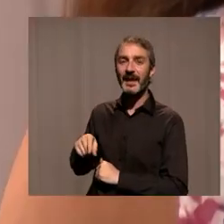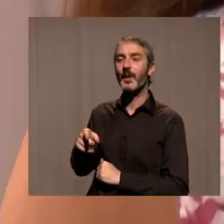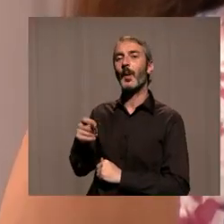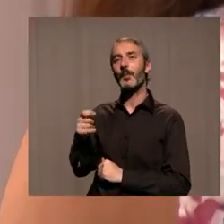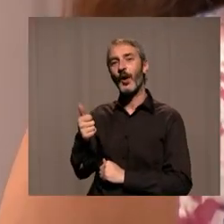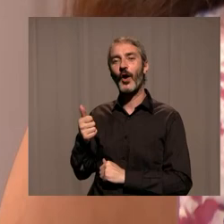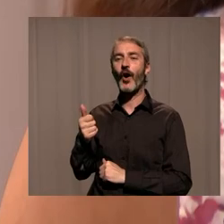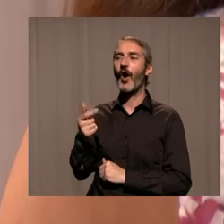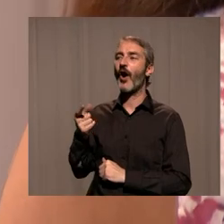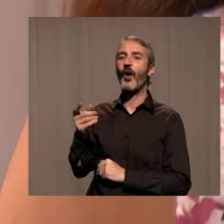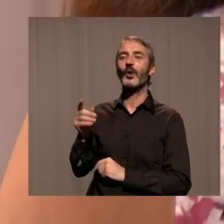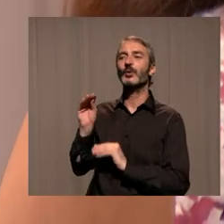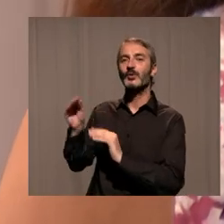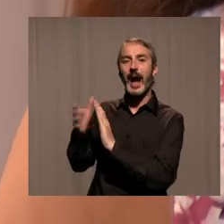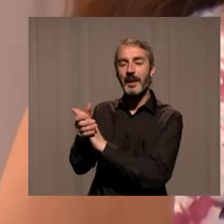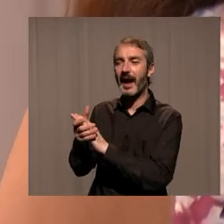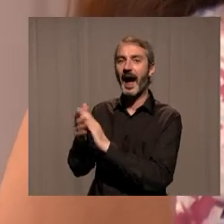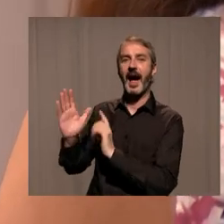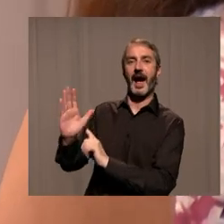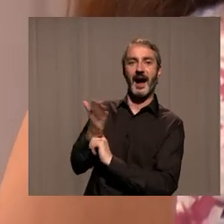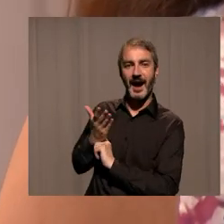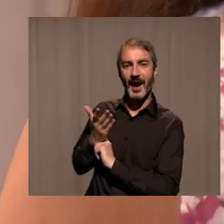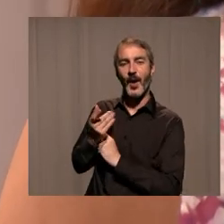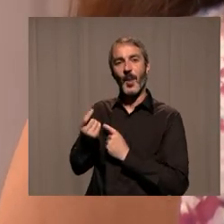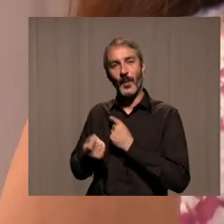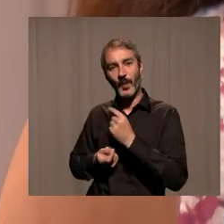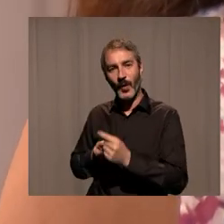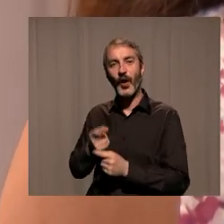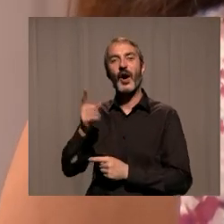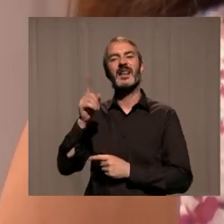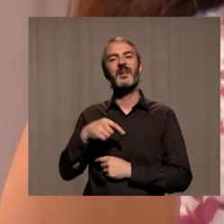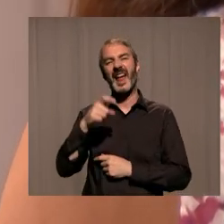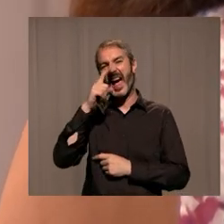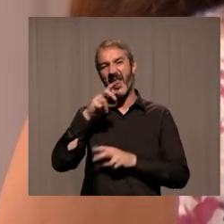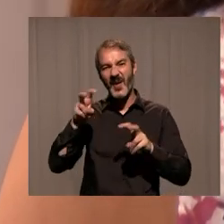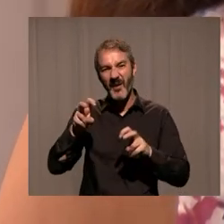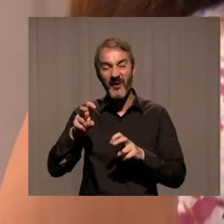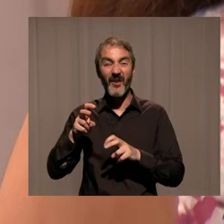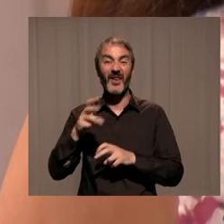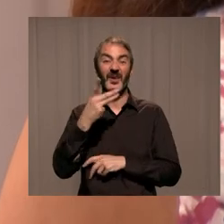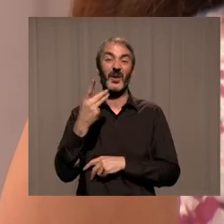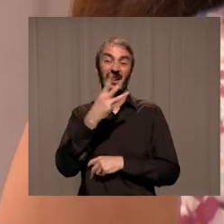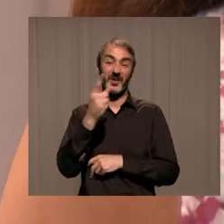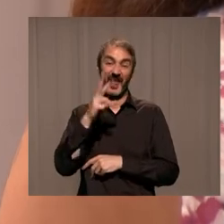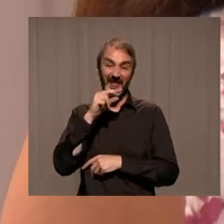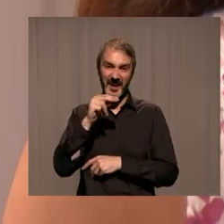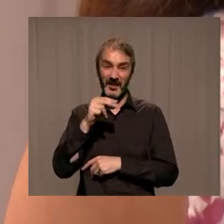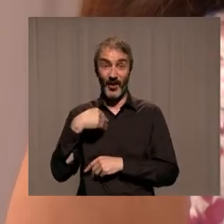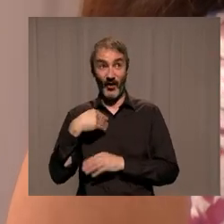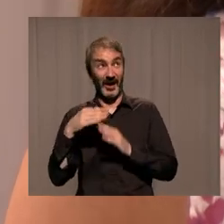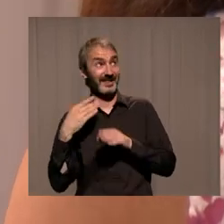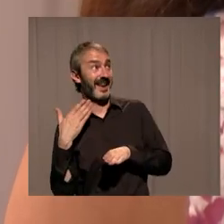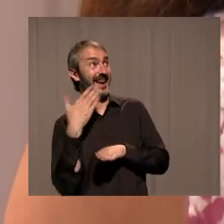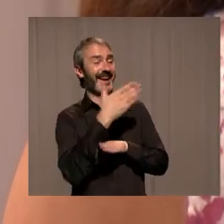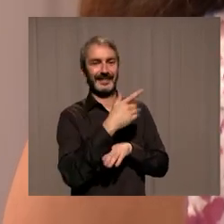introduce sus amigas a mí. Claro. También en la noche vieja, como no podía volver a mi país,